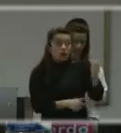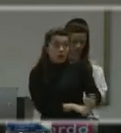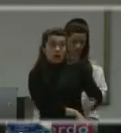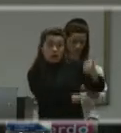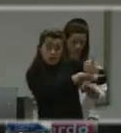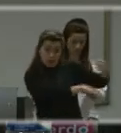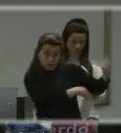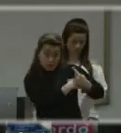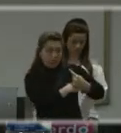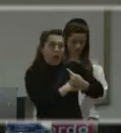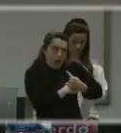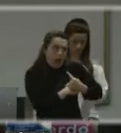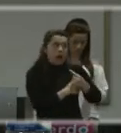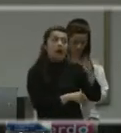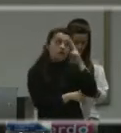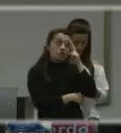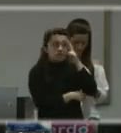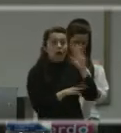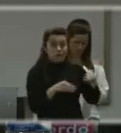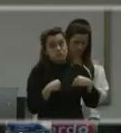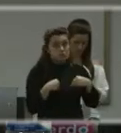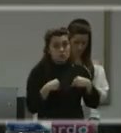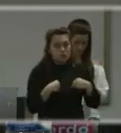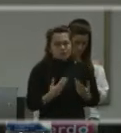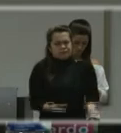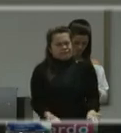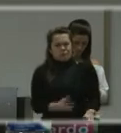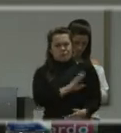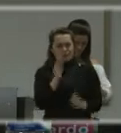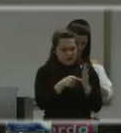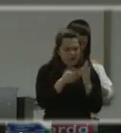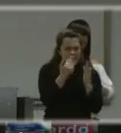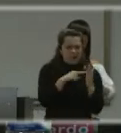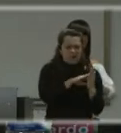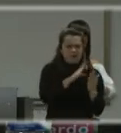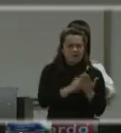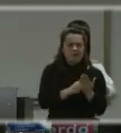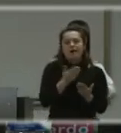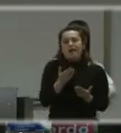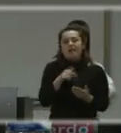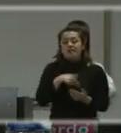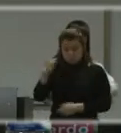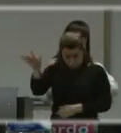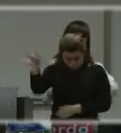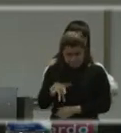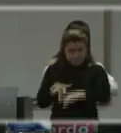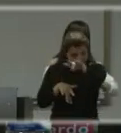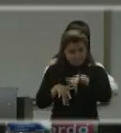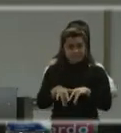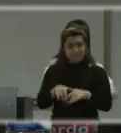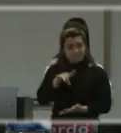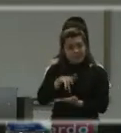lo considere razonable, sino que siempre, digamos, debe poder participar de los procesos